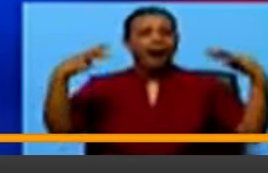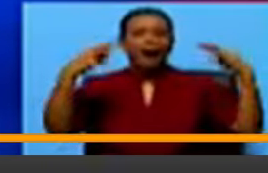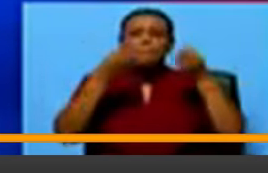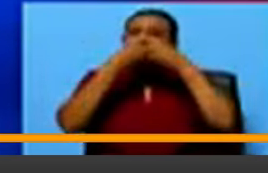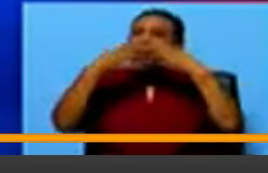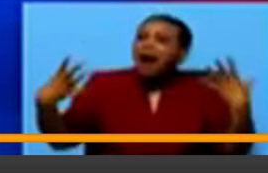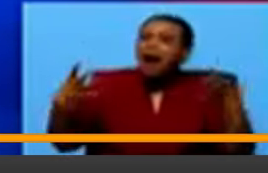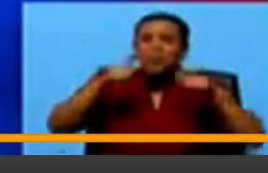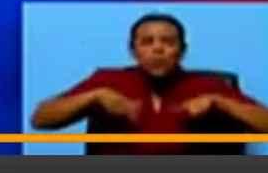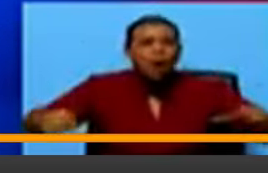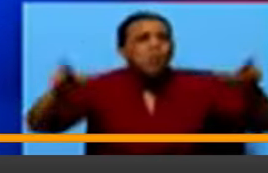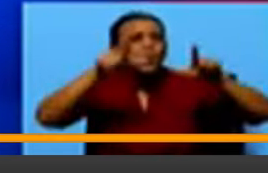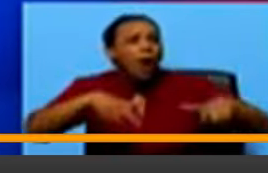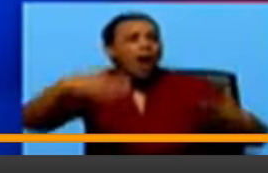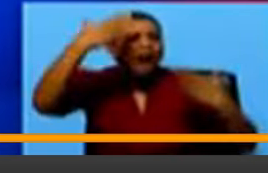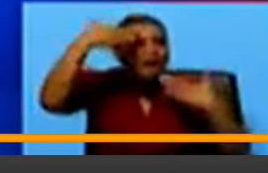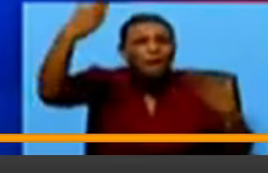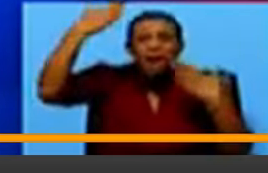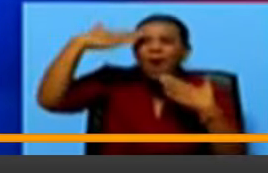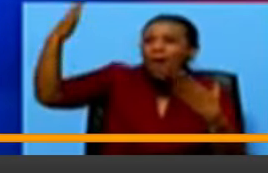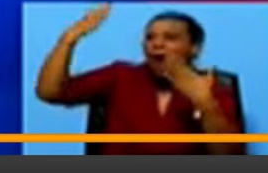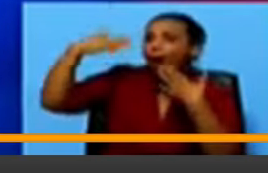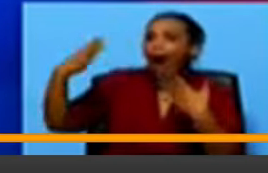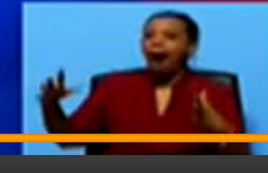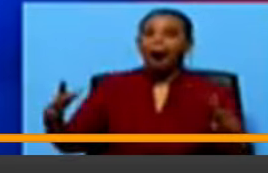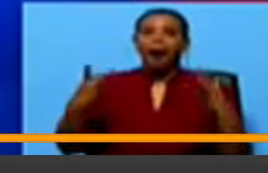a los espacios donde estuvimos.